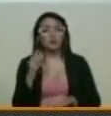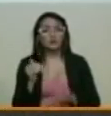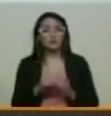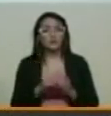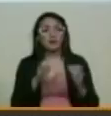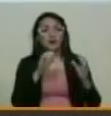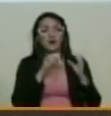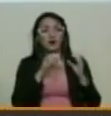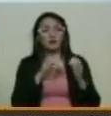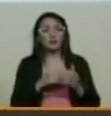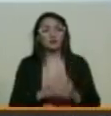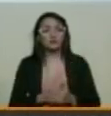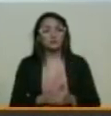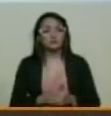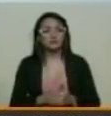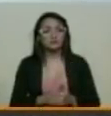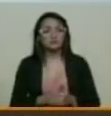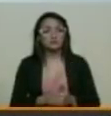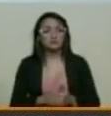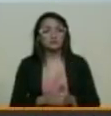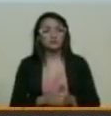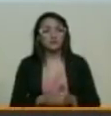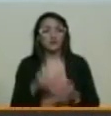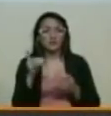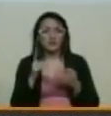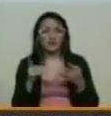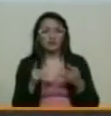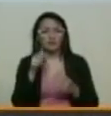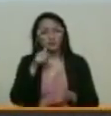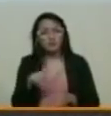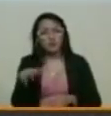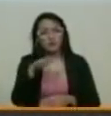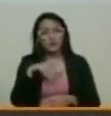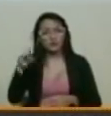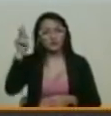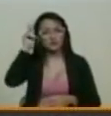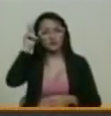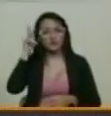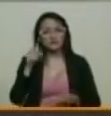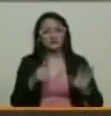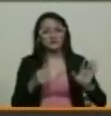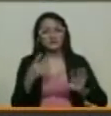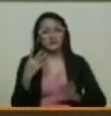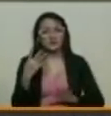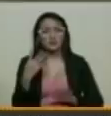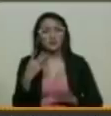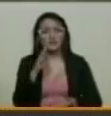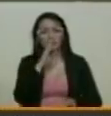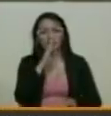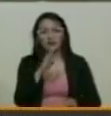de elección popular. Podemos destacar algunos datos: para los pueblos indígenas estamos hablando de 69